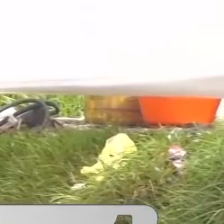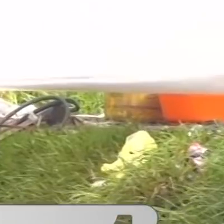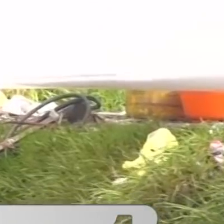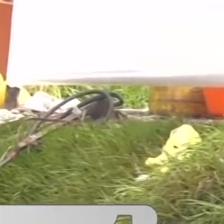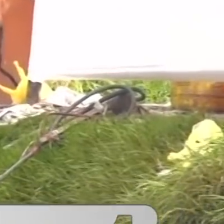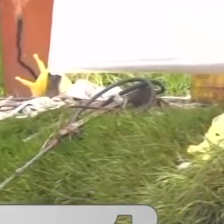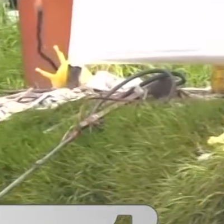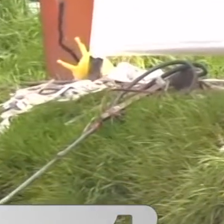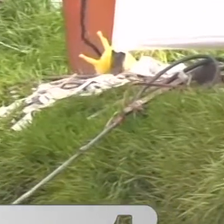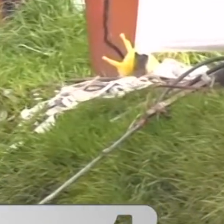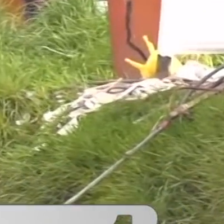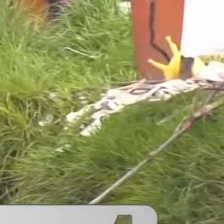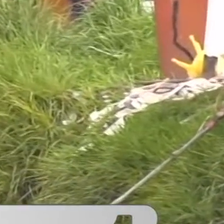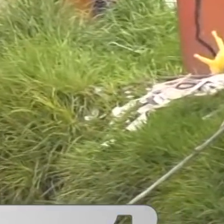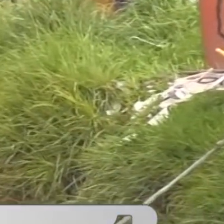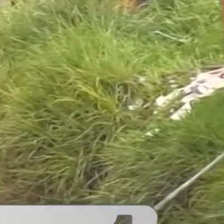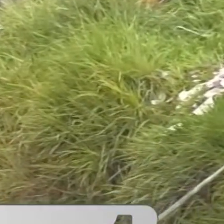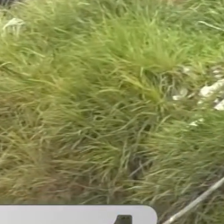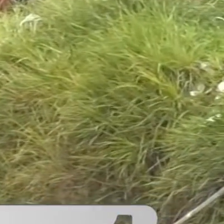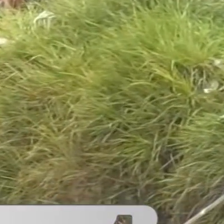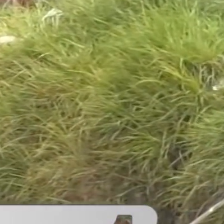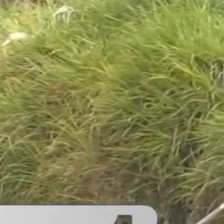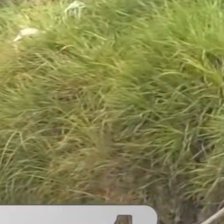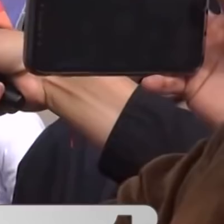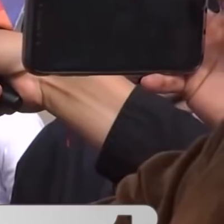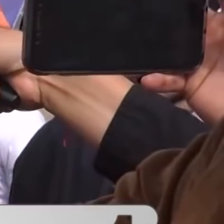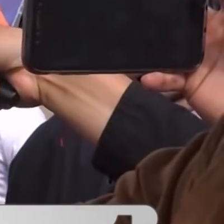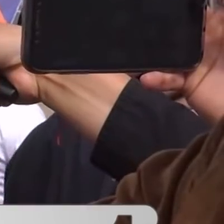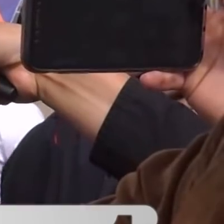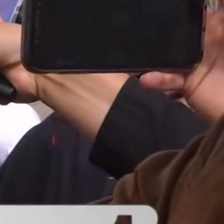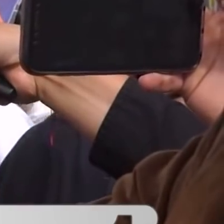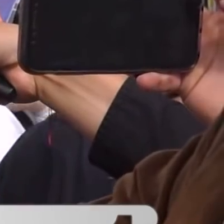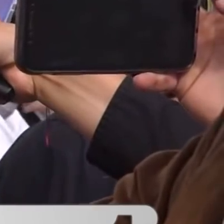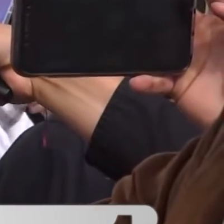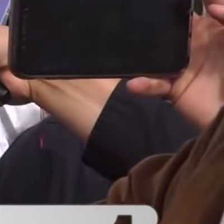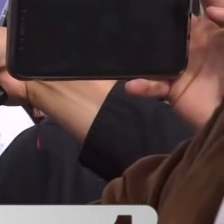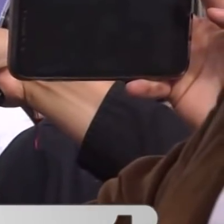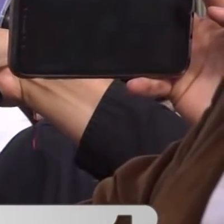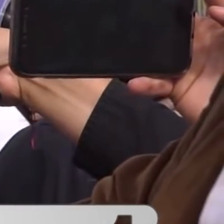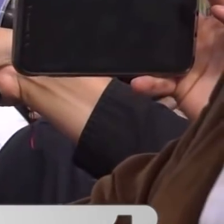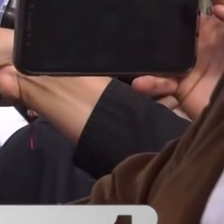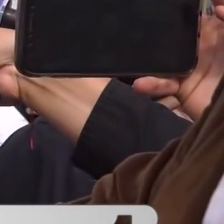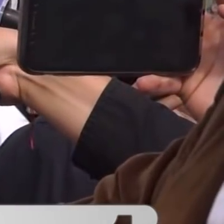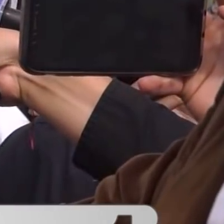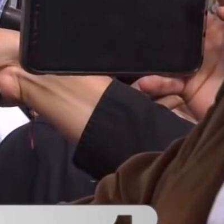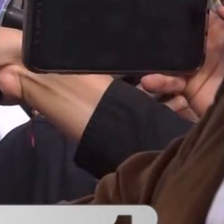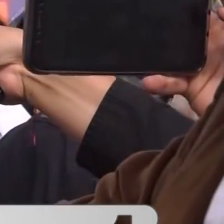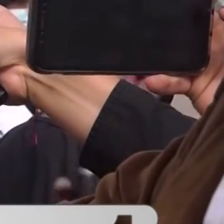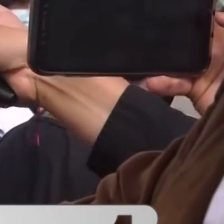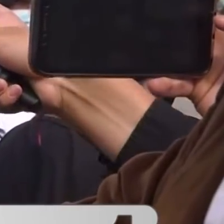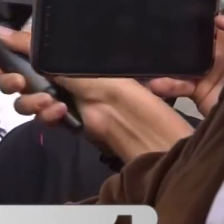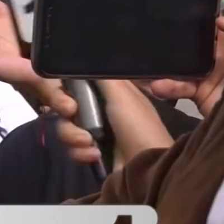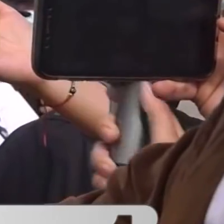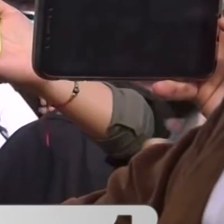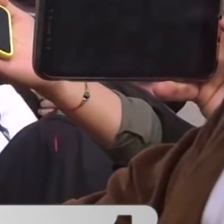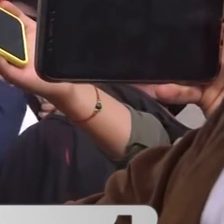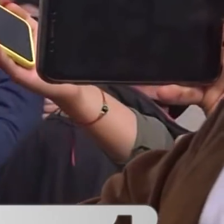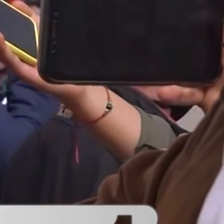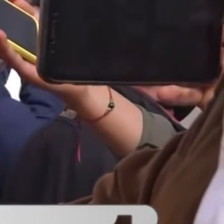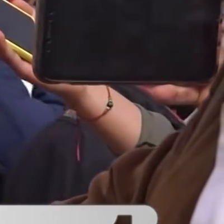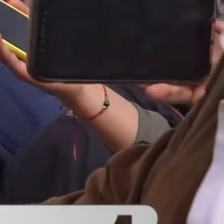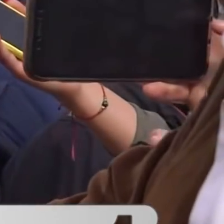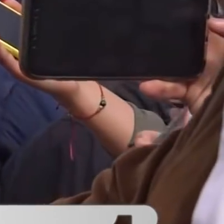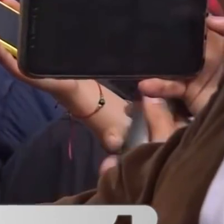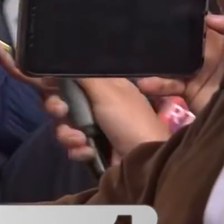2020 un predio de la Universidad de Cundinamarca. Y empezaron 9 familias y en este momento ya tenemos más de 120. Lo cierto es que hoy